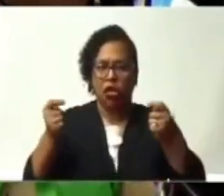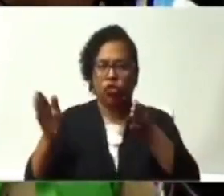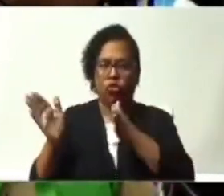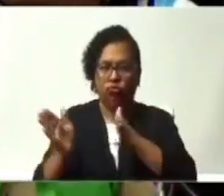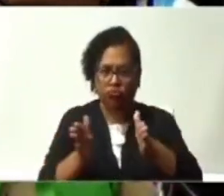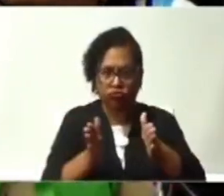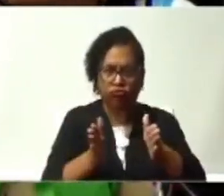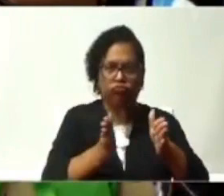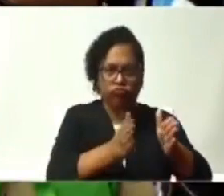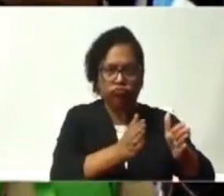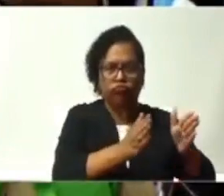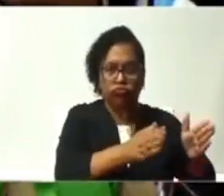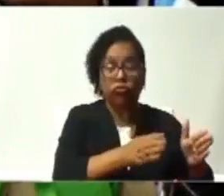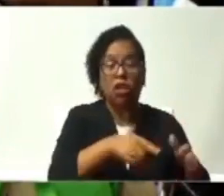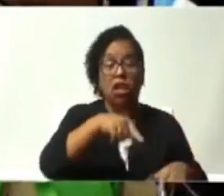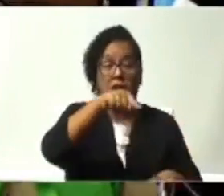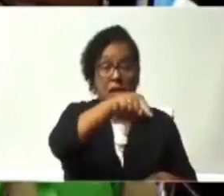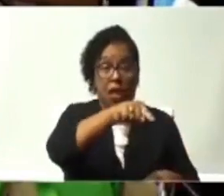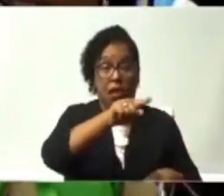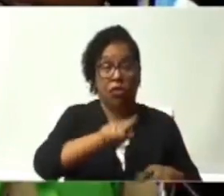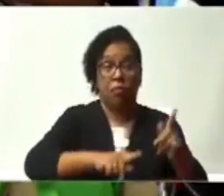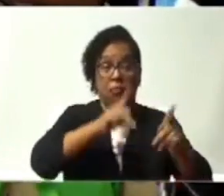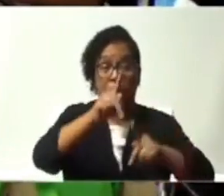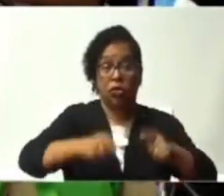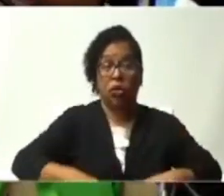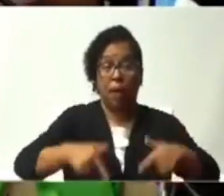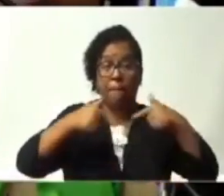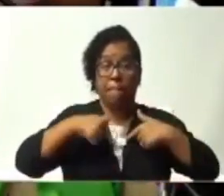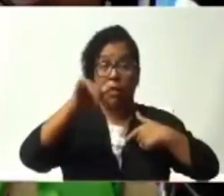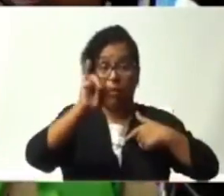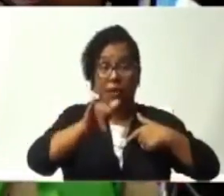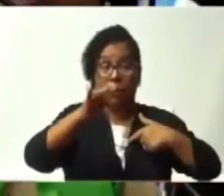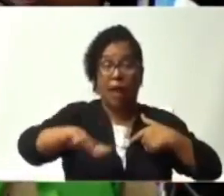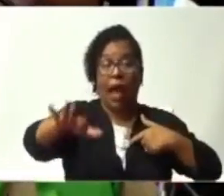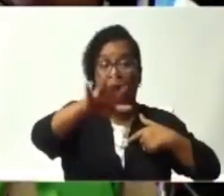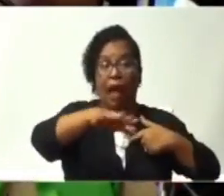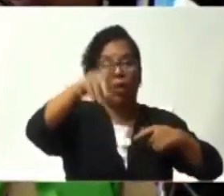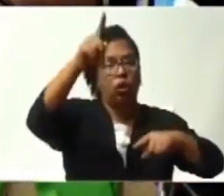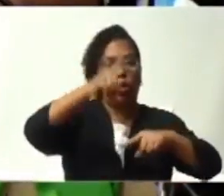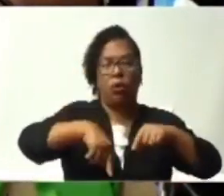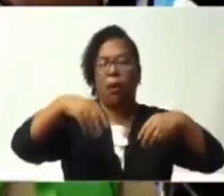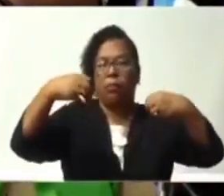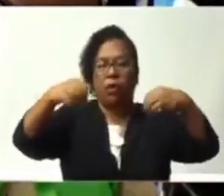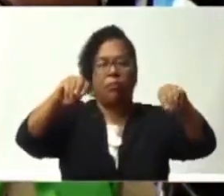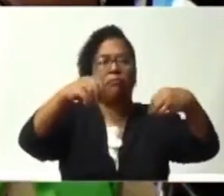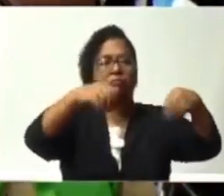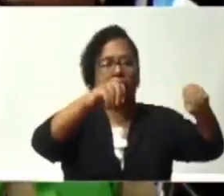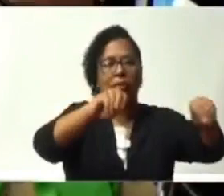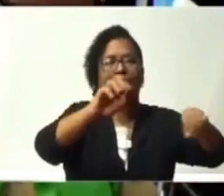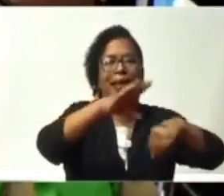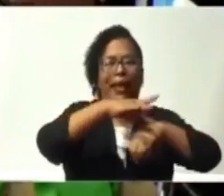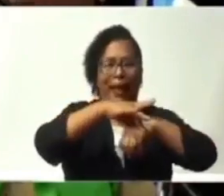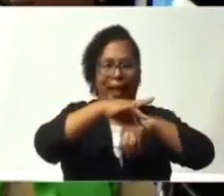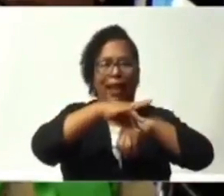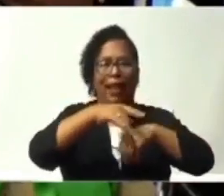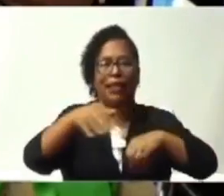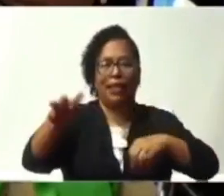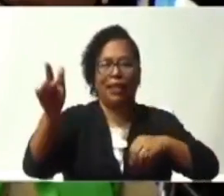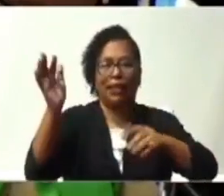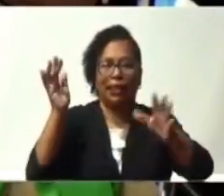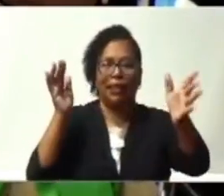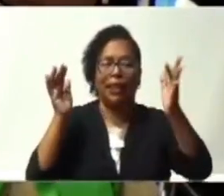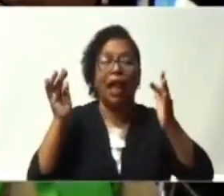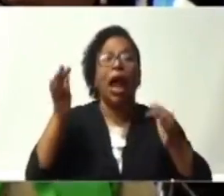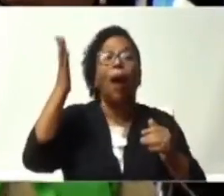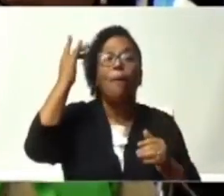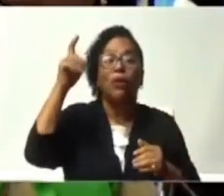moradores vendan la tierra para desarrollar proyectos de viviendas y asentamientos humanos. Hay que preservar esa tierra